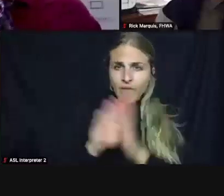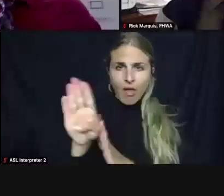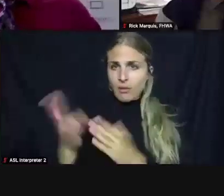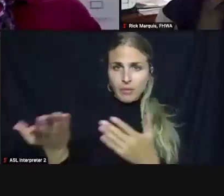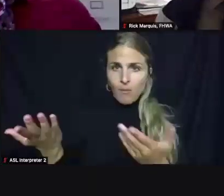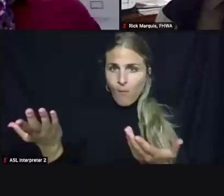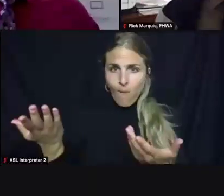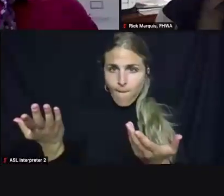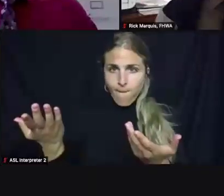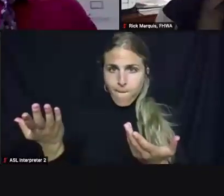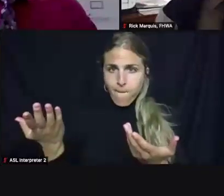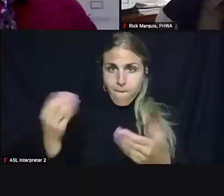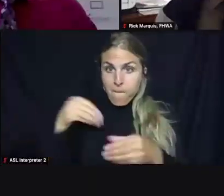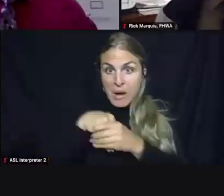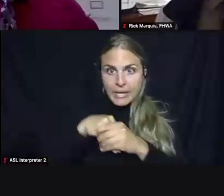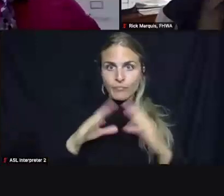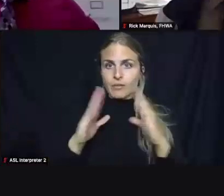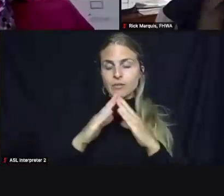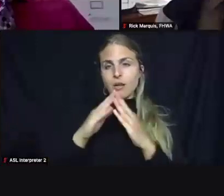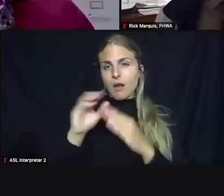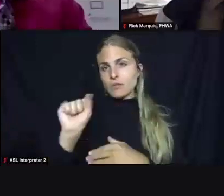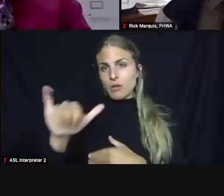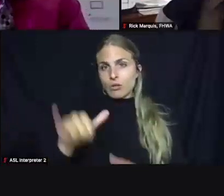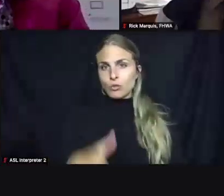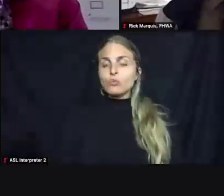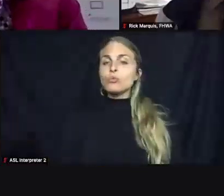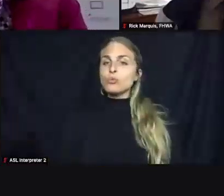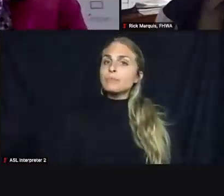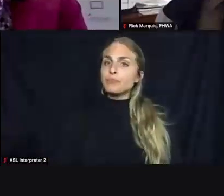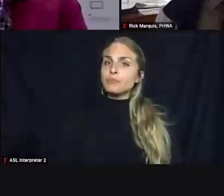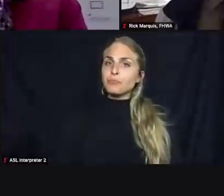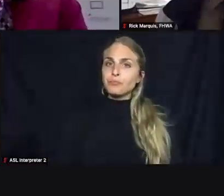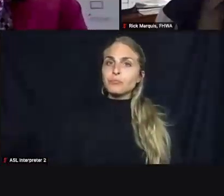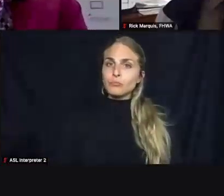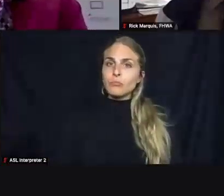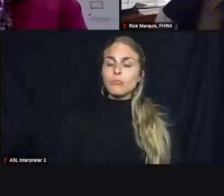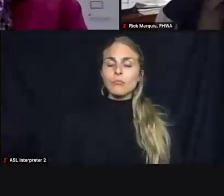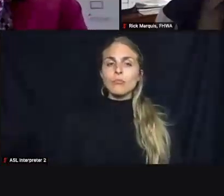el desarrollo económico en la ciudad.